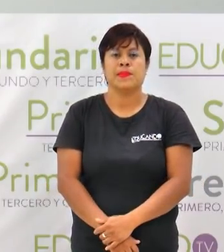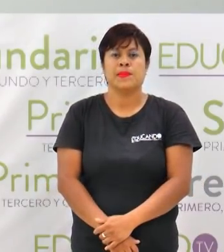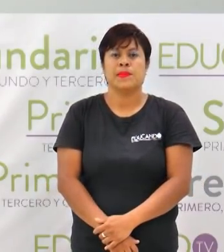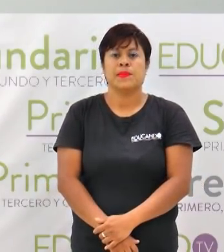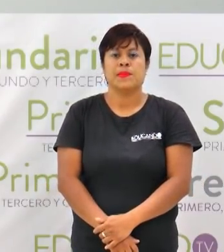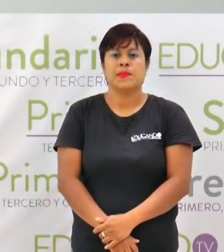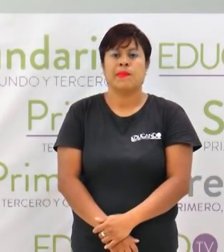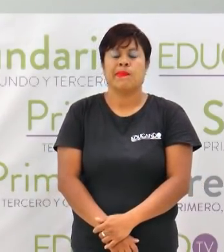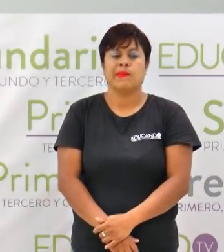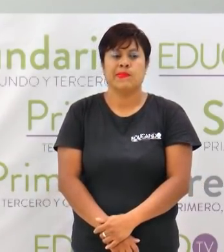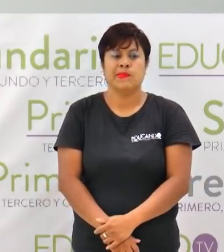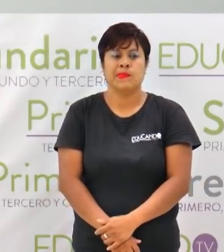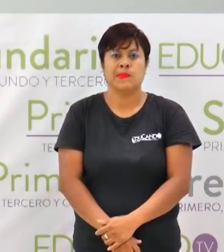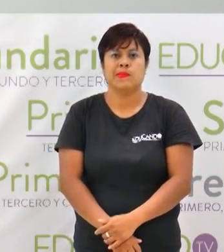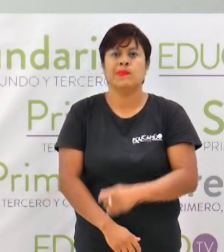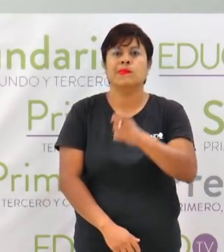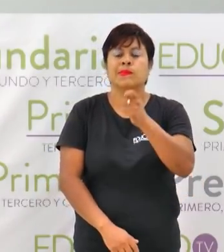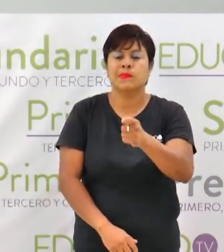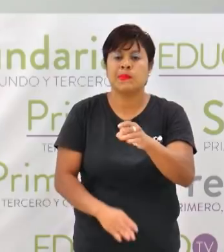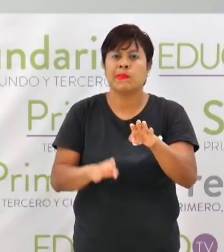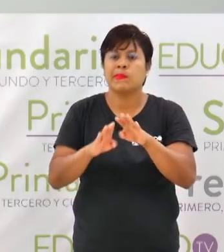de